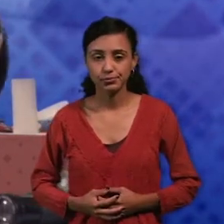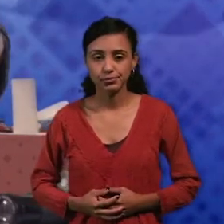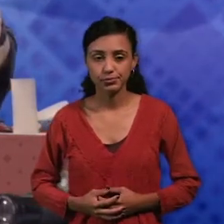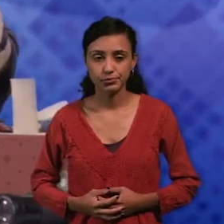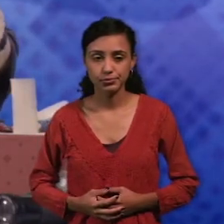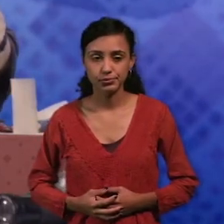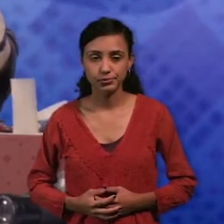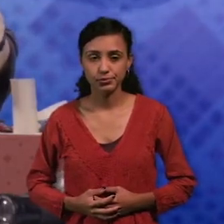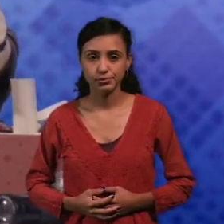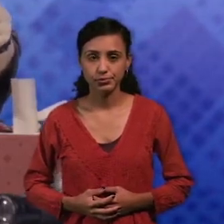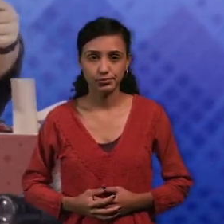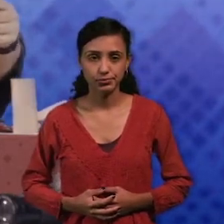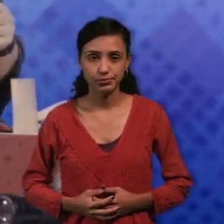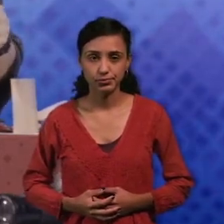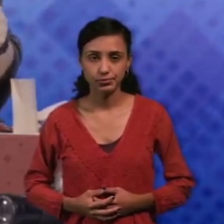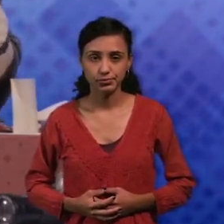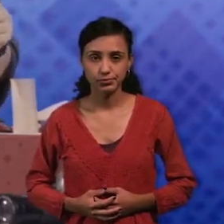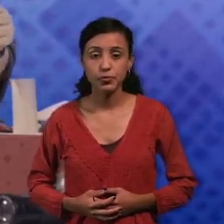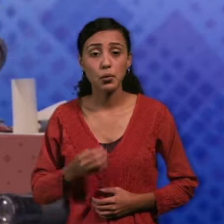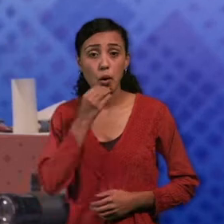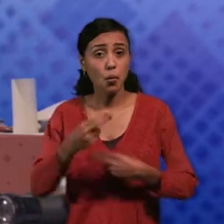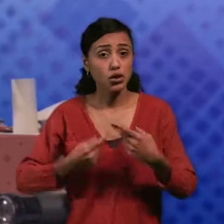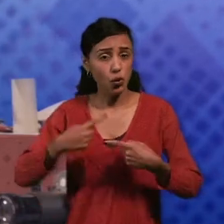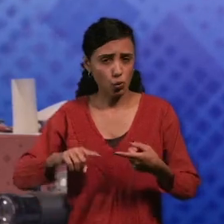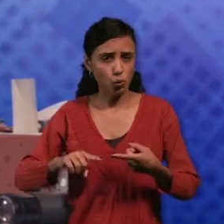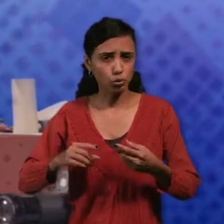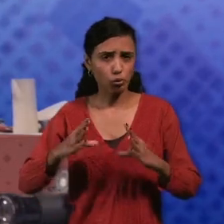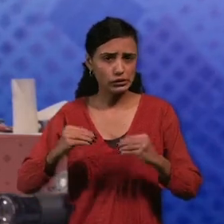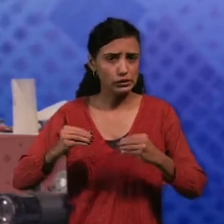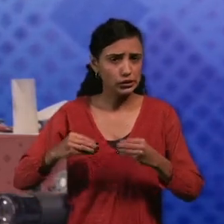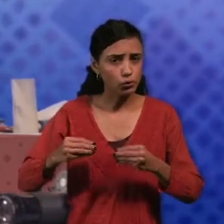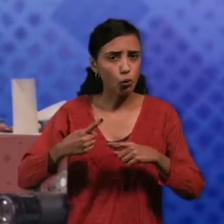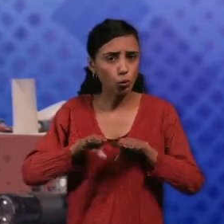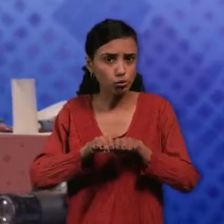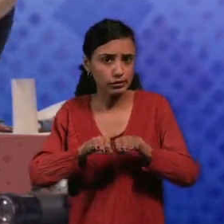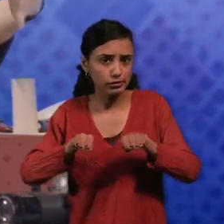Podemos construir otro aditamento de cartón, ¿no?